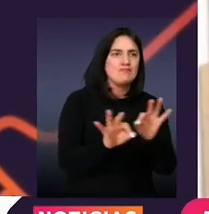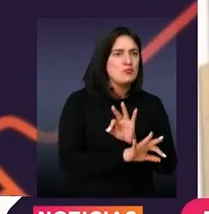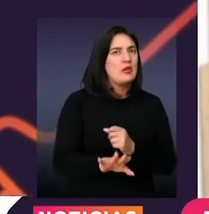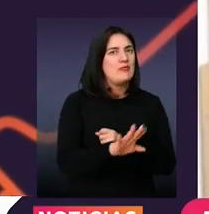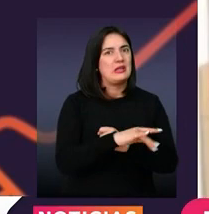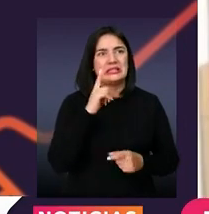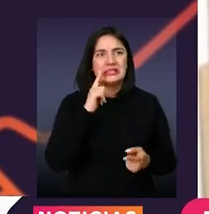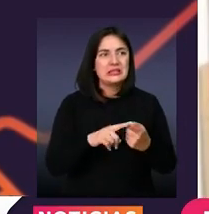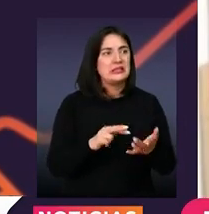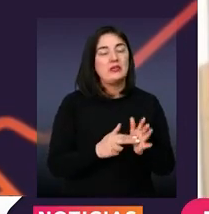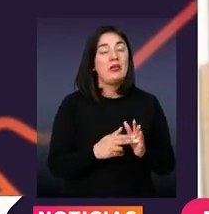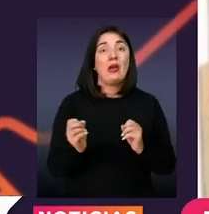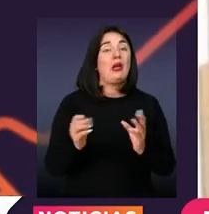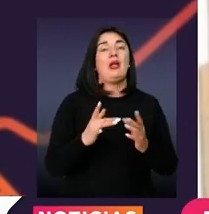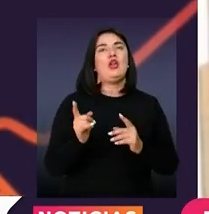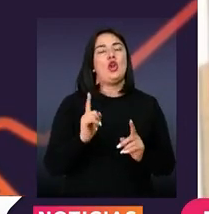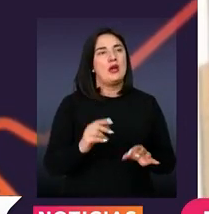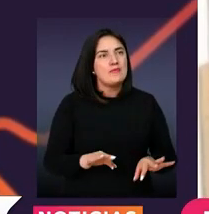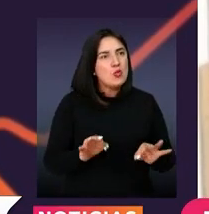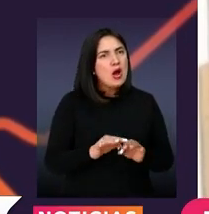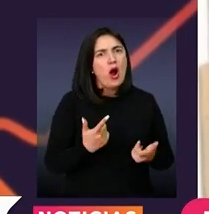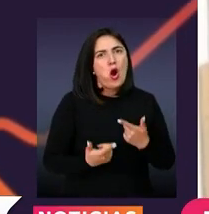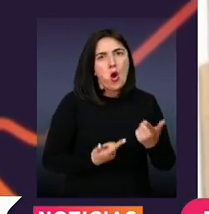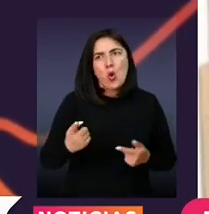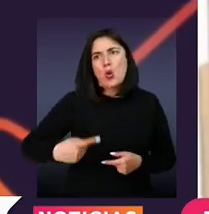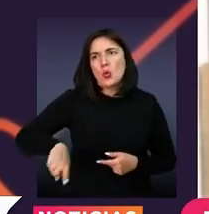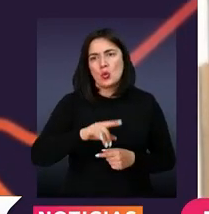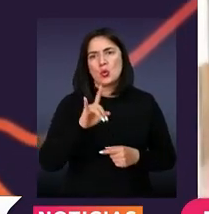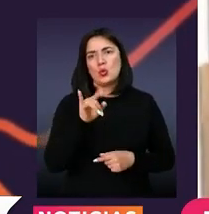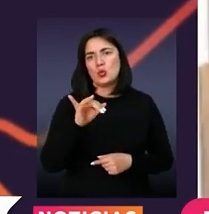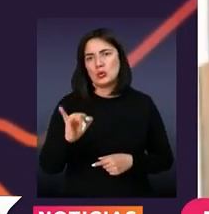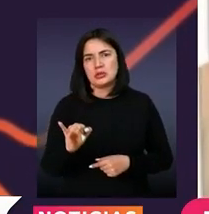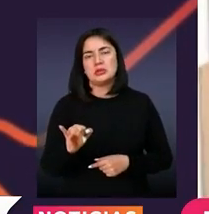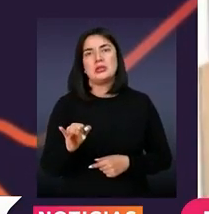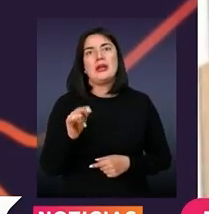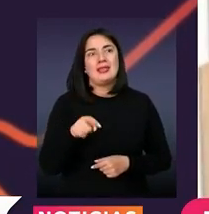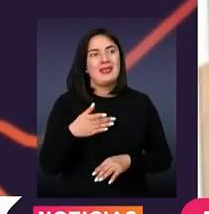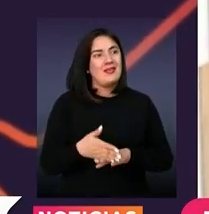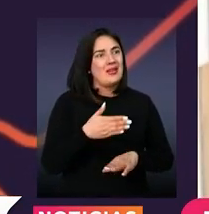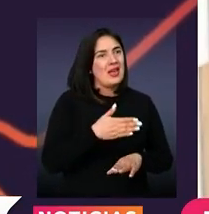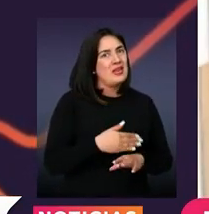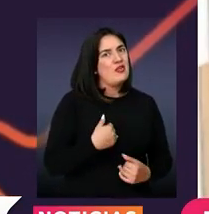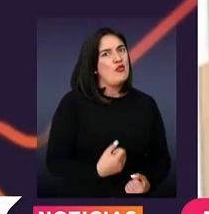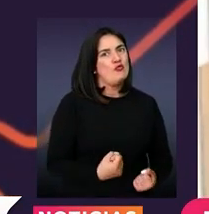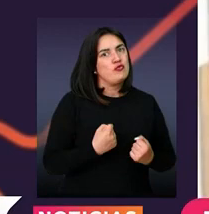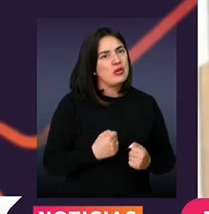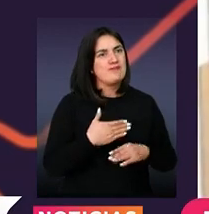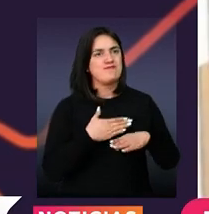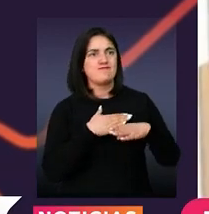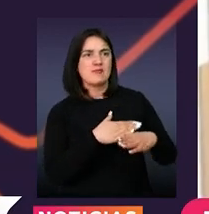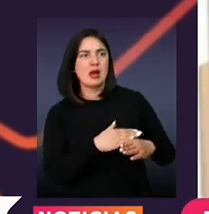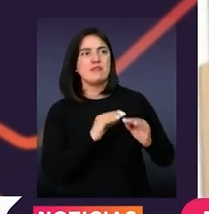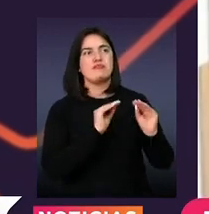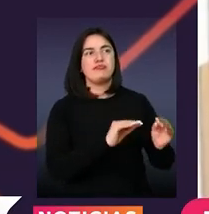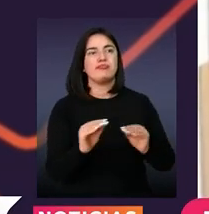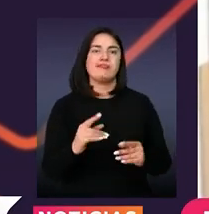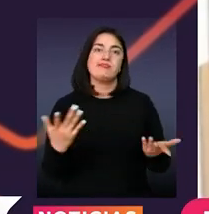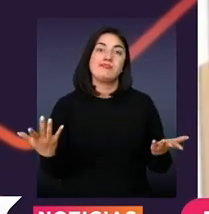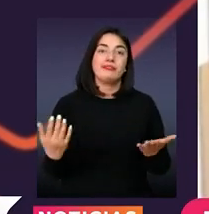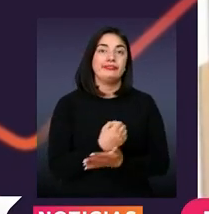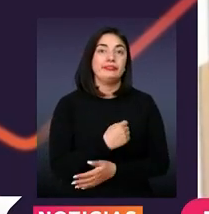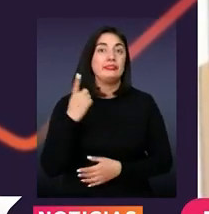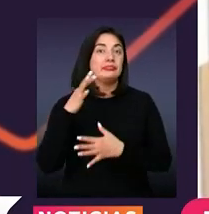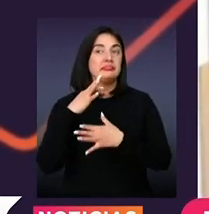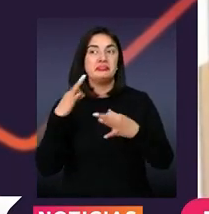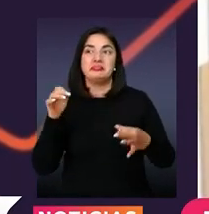reactiva hoy estamos luchando en bogotá por las ucis cuando lo que vimos fue trabajar fuertemente en prevención pero desafortunadamente la calidad claudia